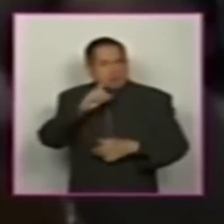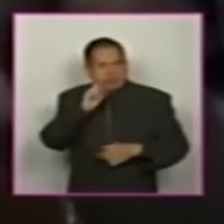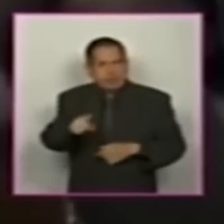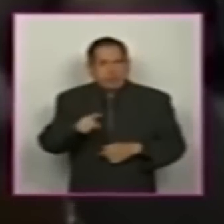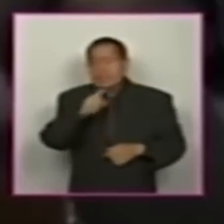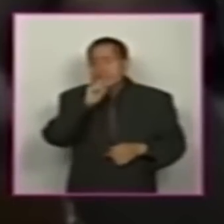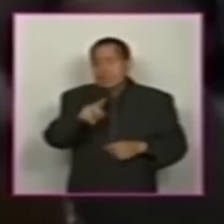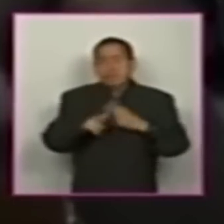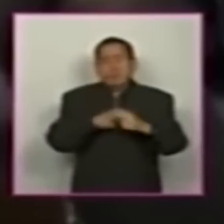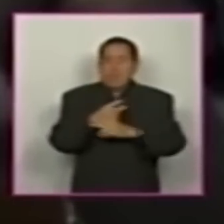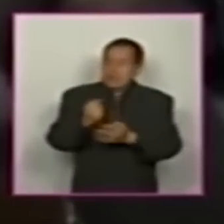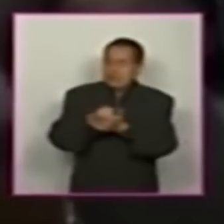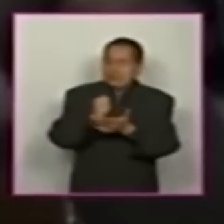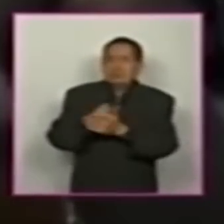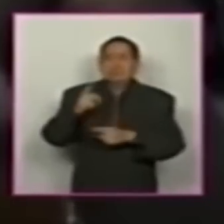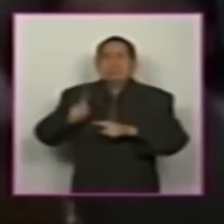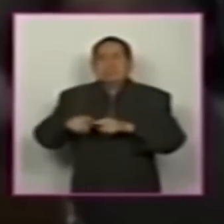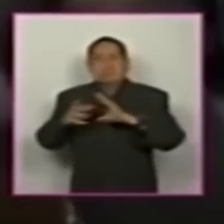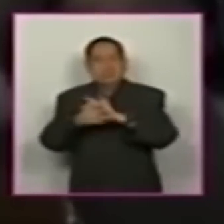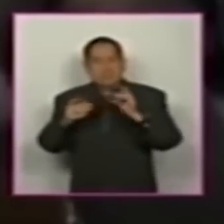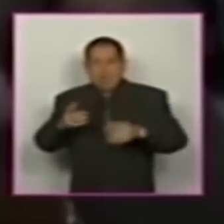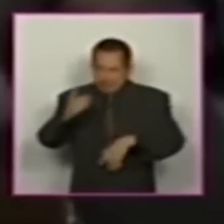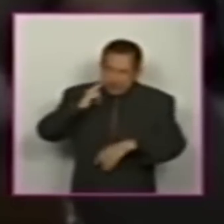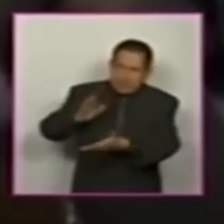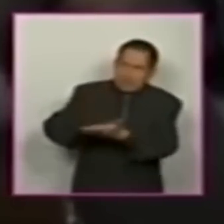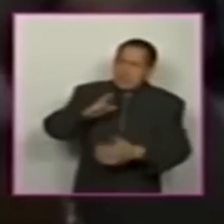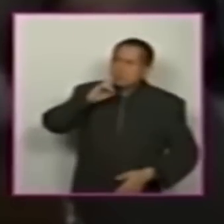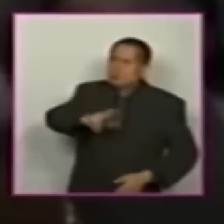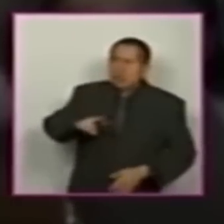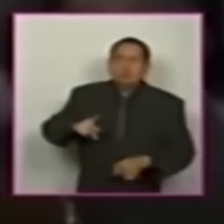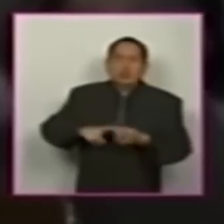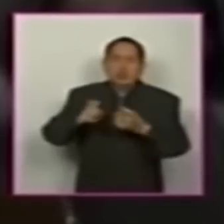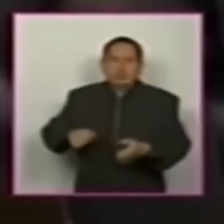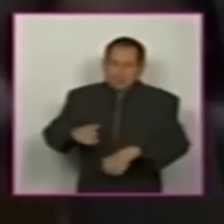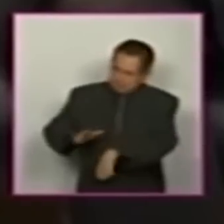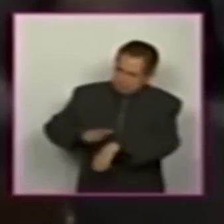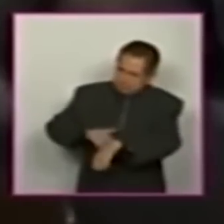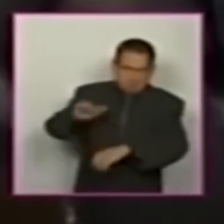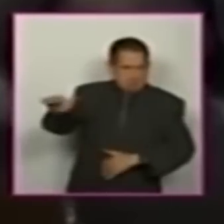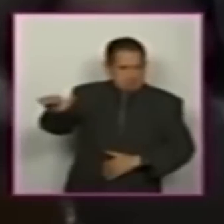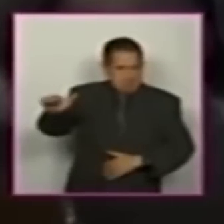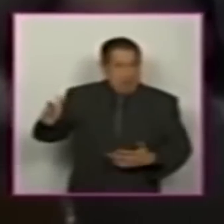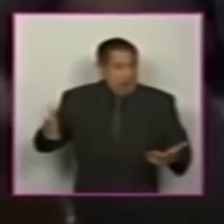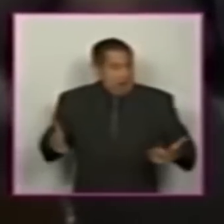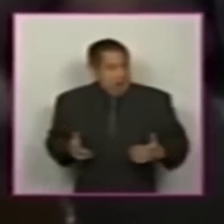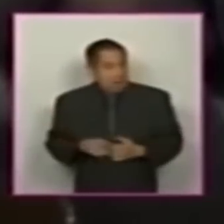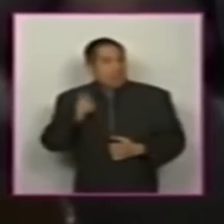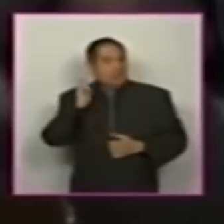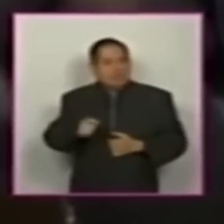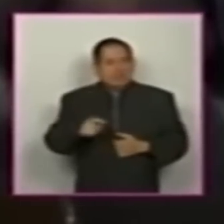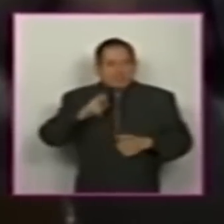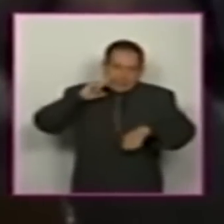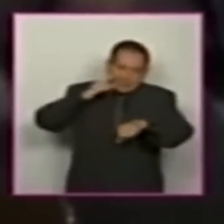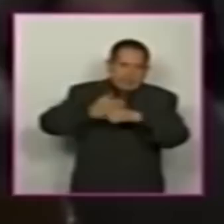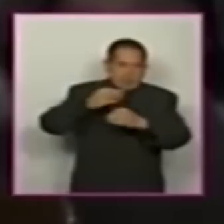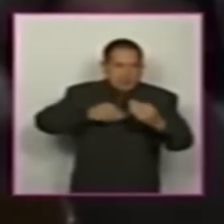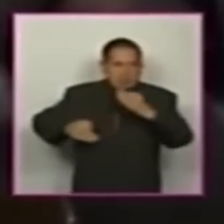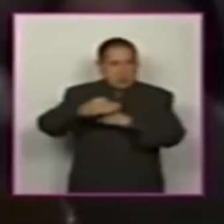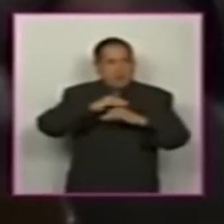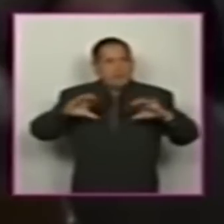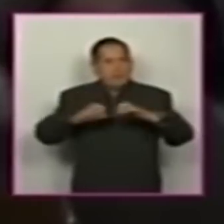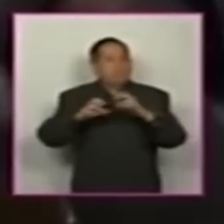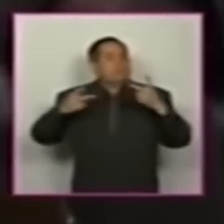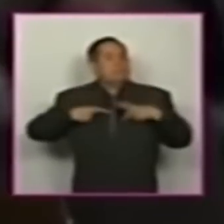el principio de imparcialidad, y ese mismo marco normativo es el que sirve para analizar todos los casos particulares que se vienen